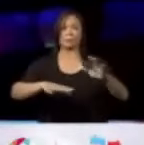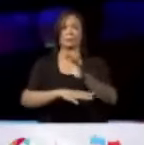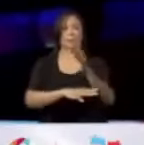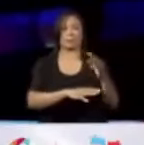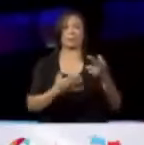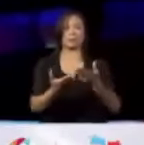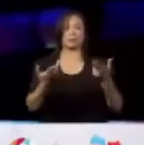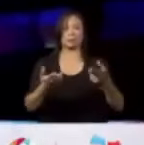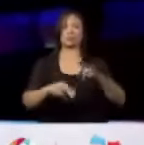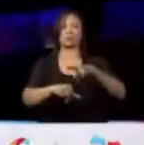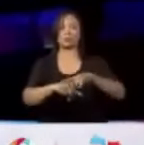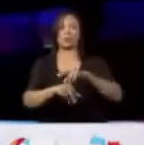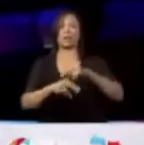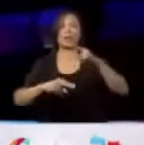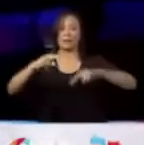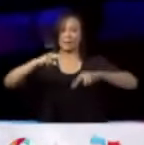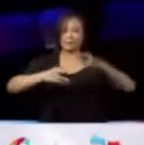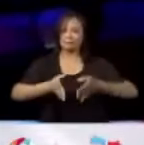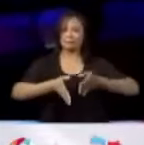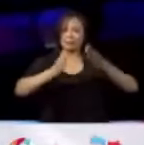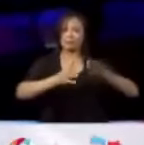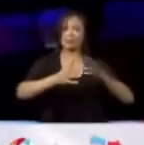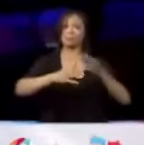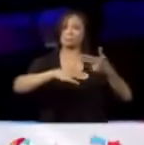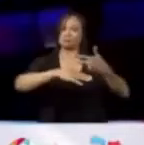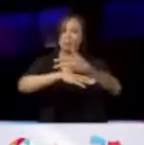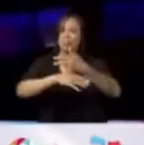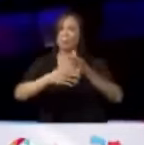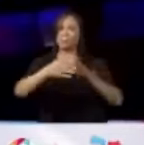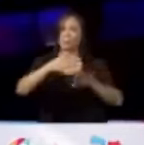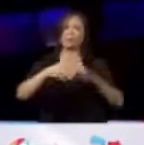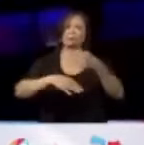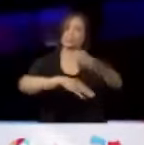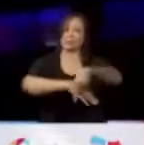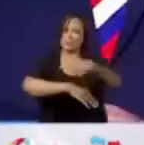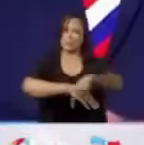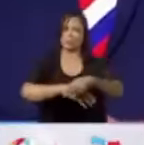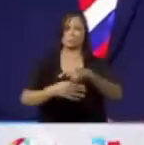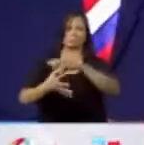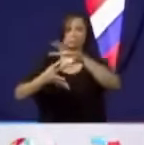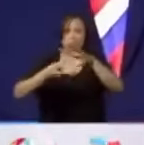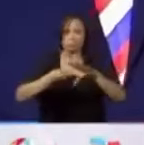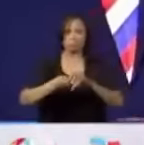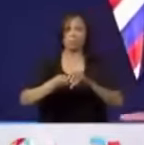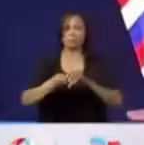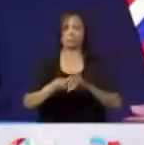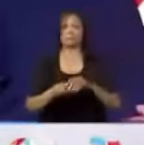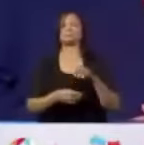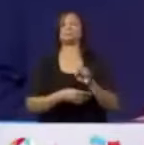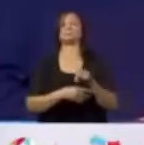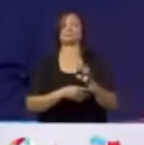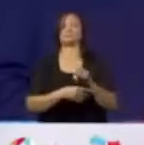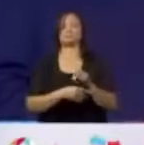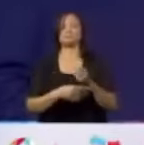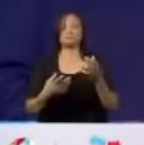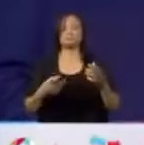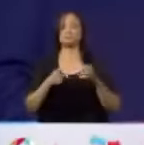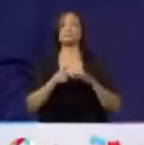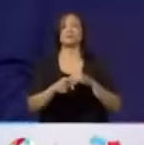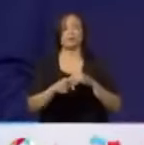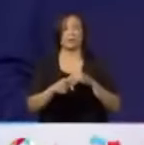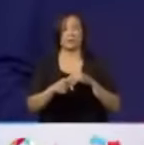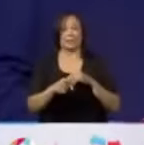recursos naturales, infraestructura y transporte. Así. Todo esto, como saben,